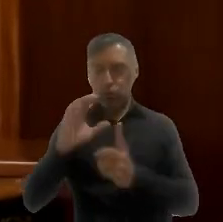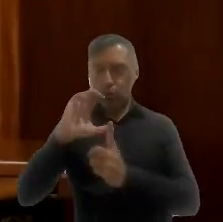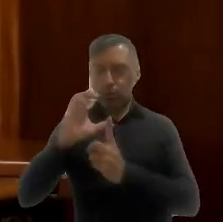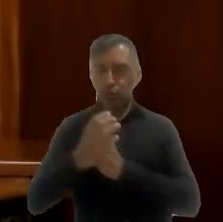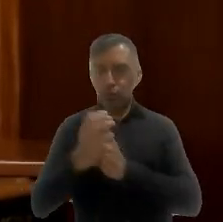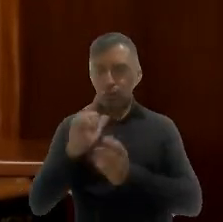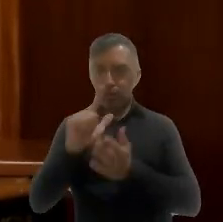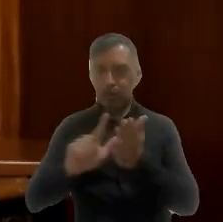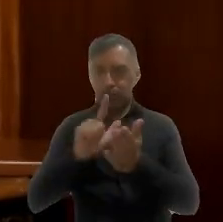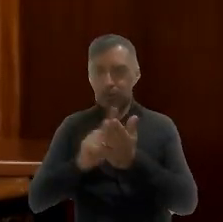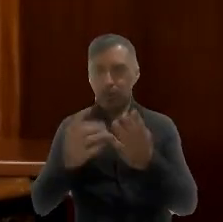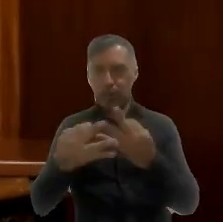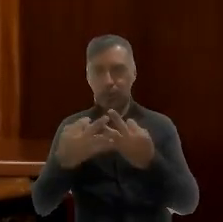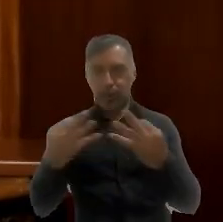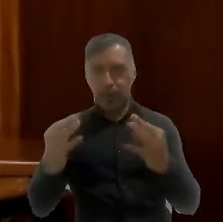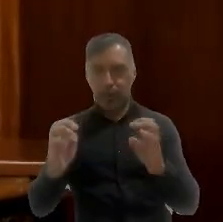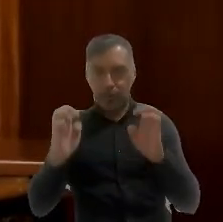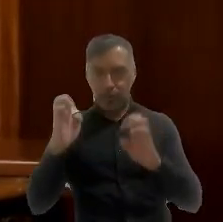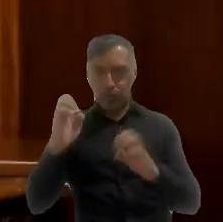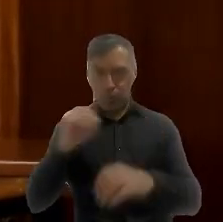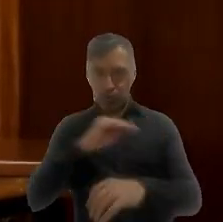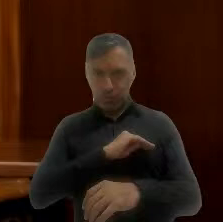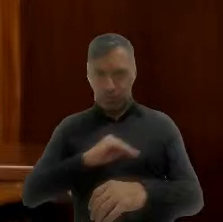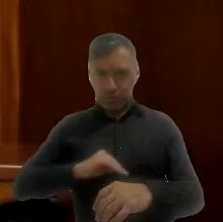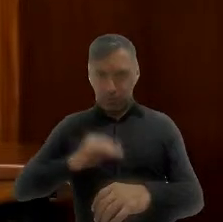Estatal y Municipal